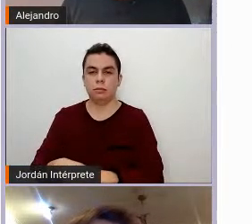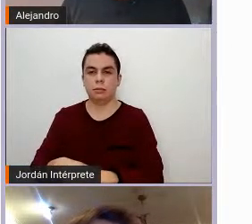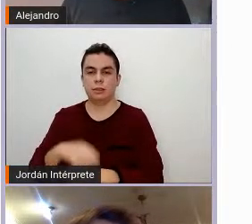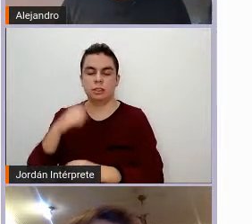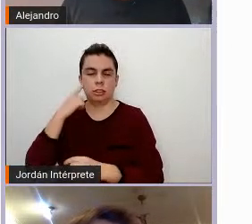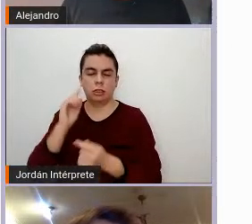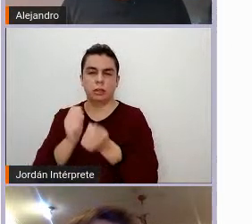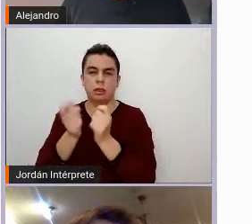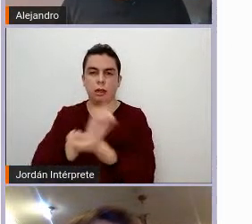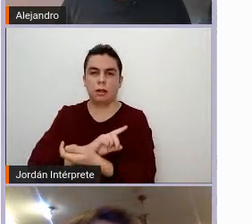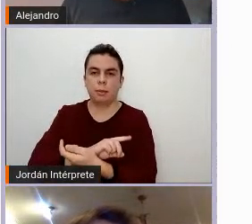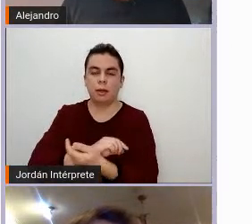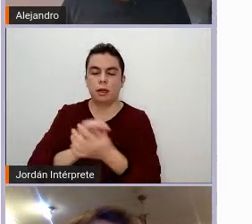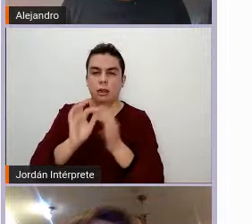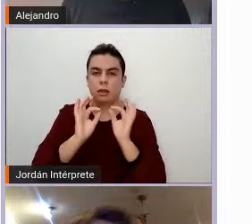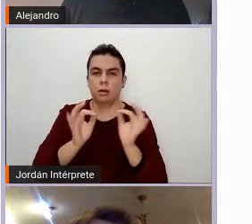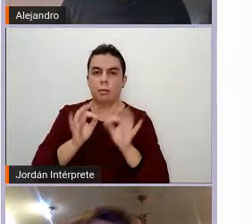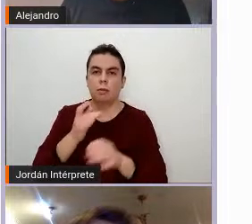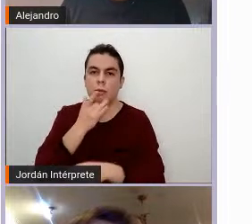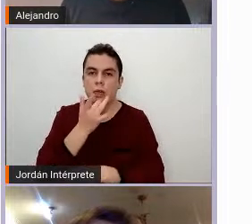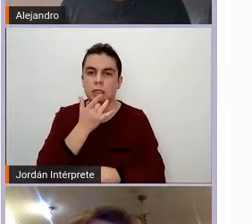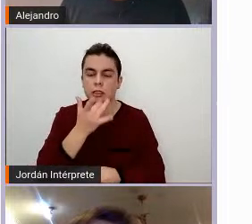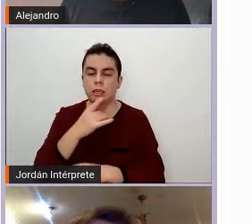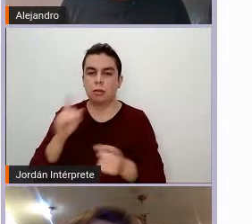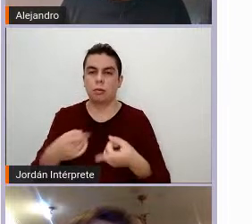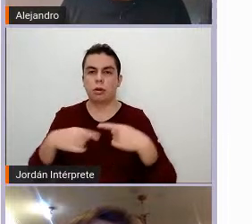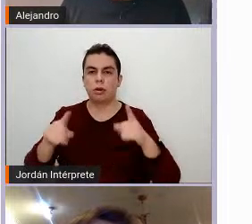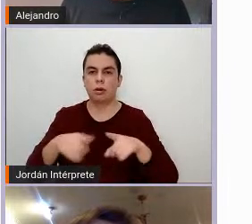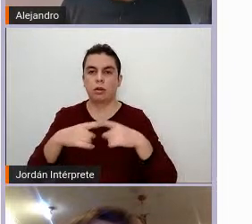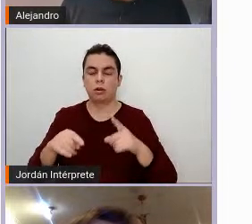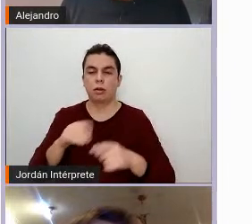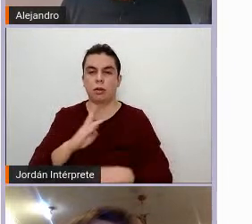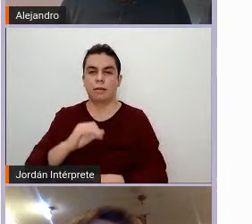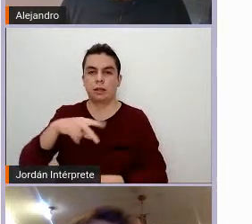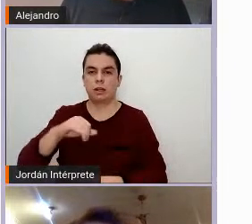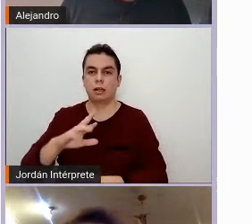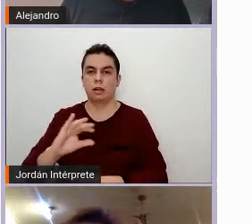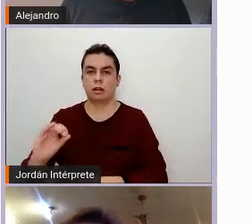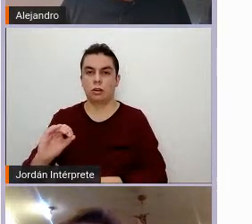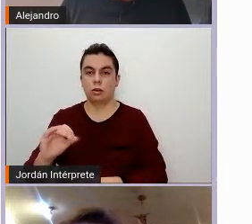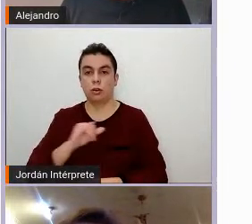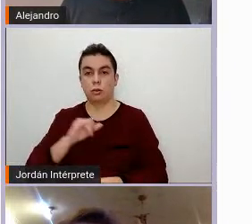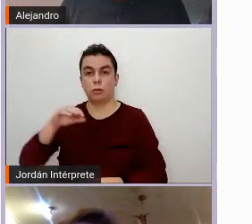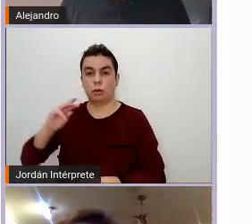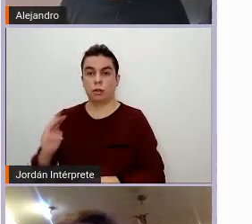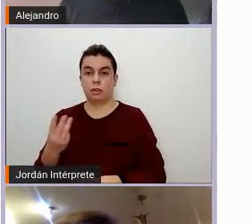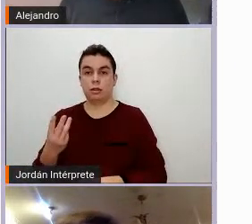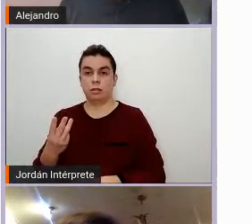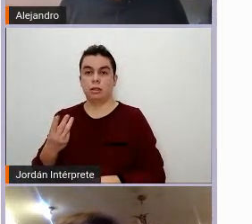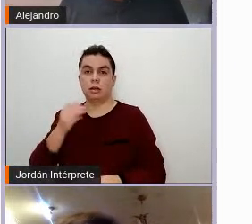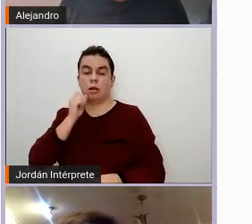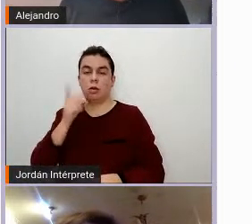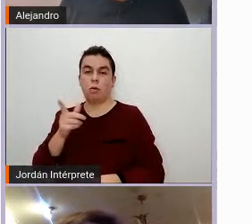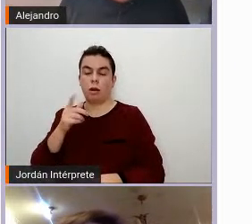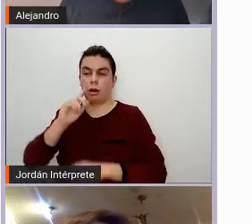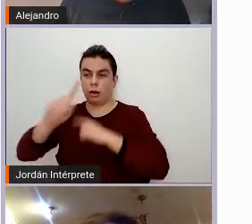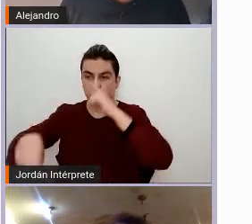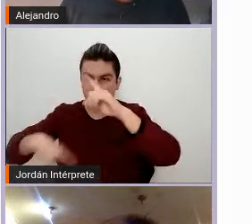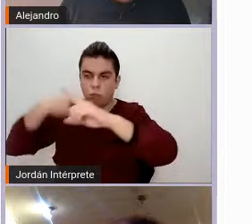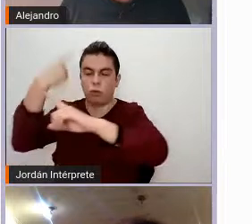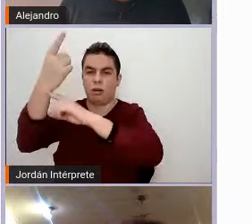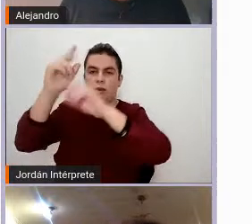de subdivisión binaria de 2/4, usando un hexacordio menor. Y la tercera sección retoma la primera métrica